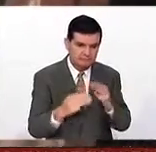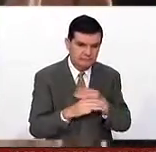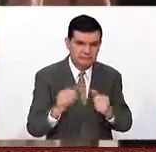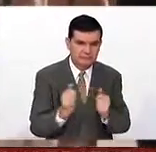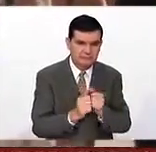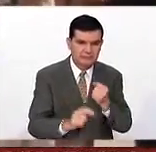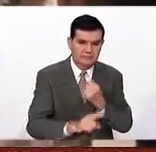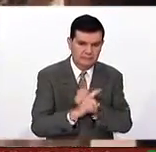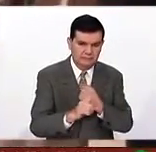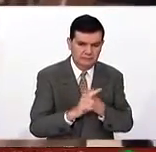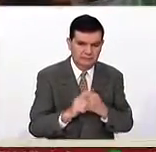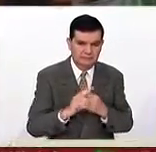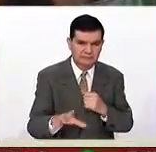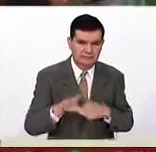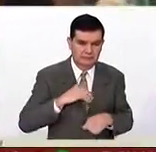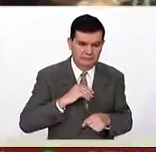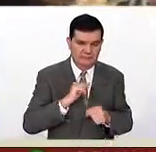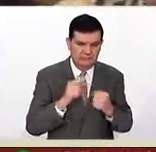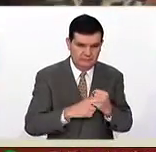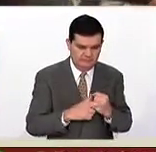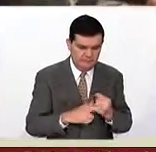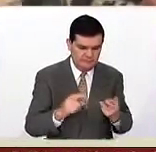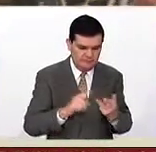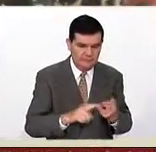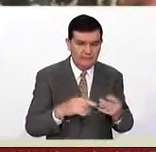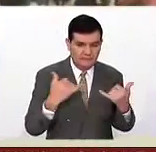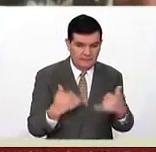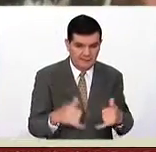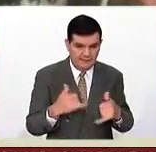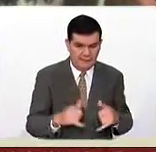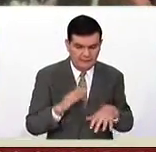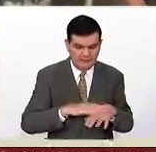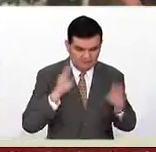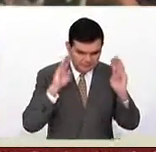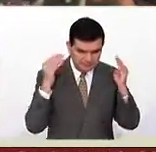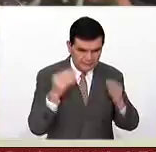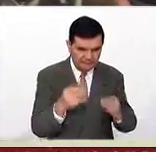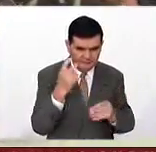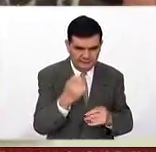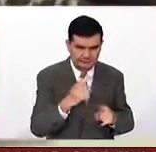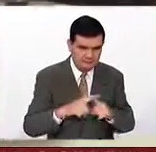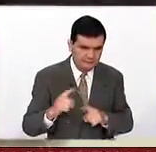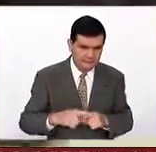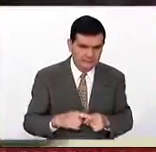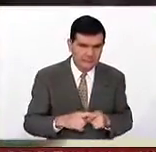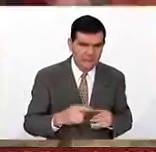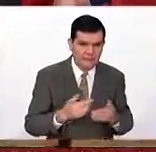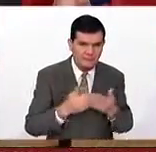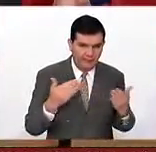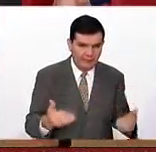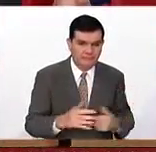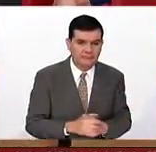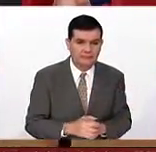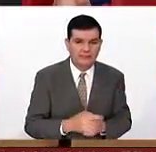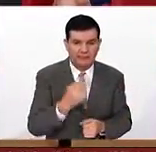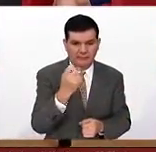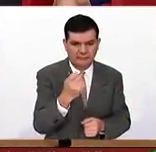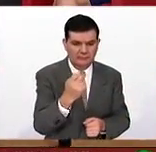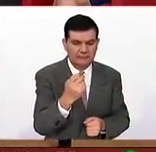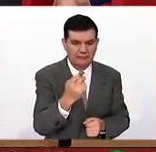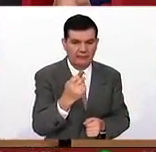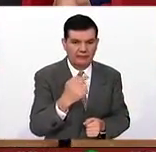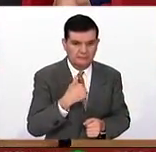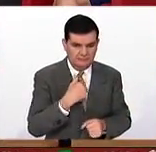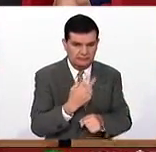tóxicos las jugueteras son ya muy enfáticas en todo eso ahora precisamente por ello